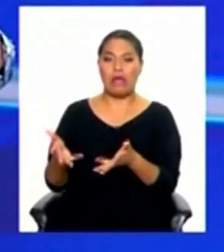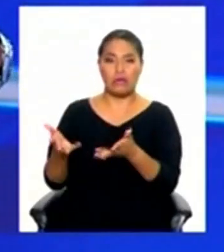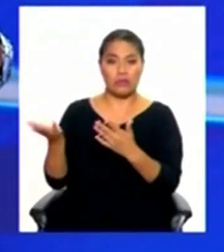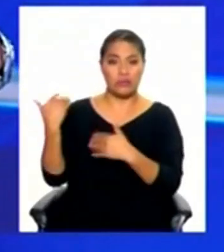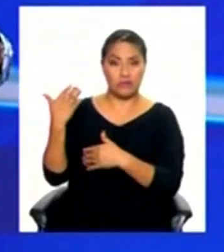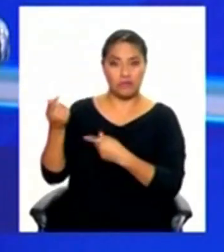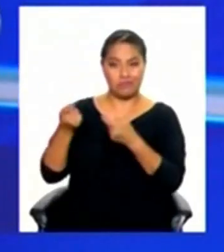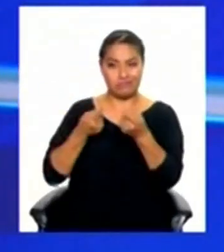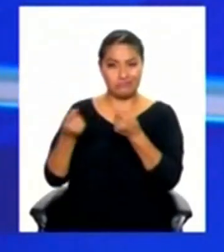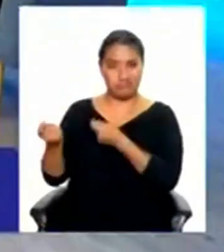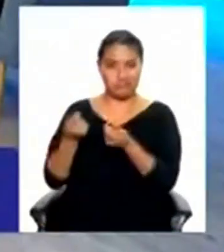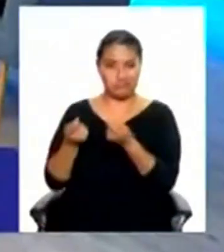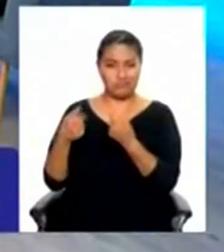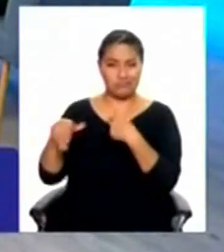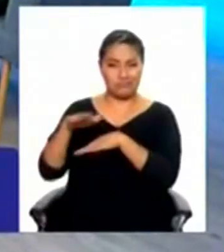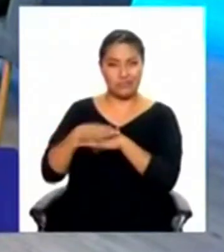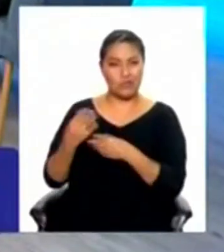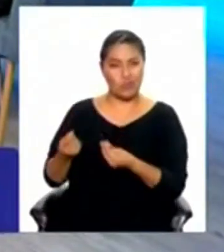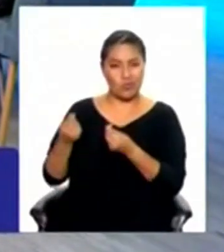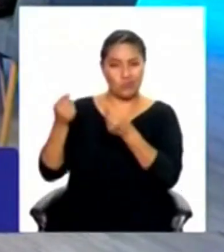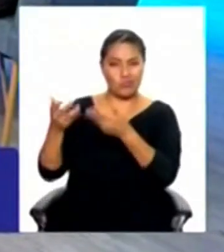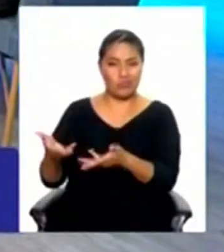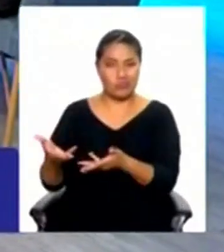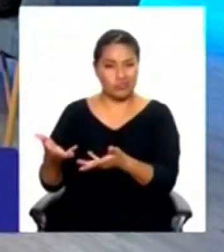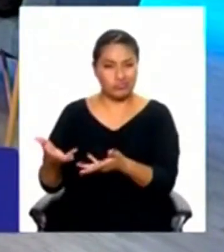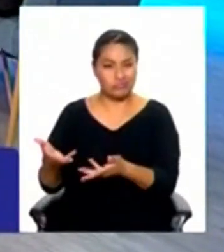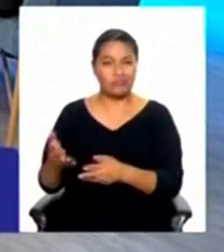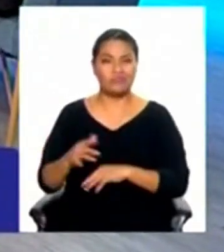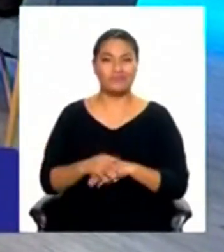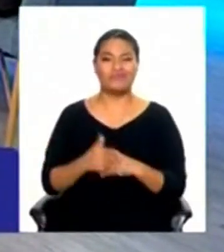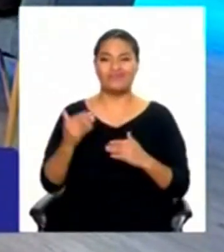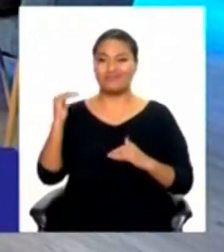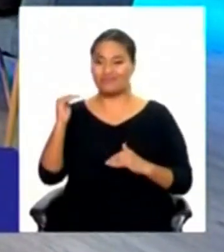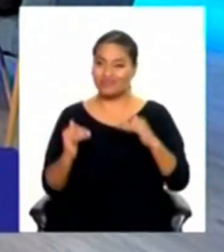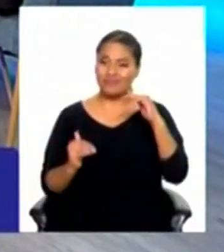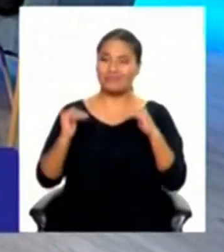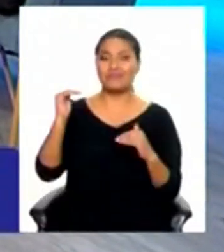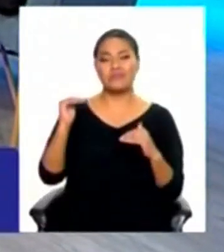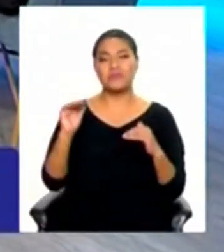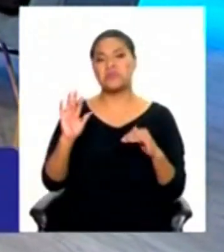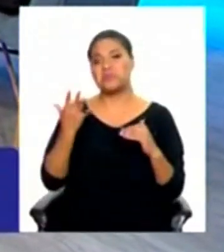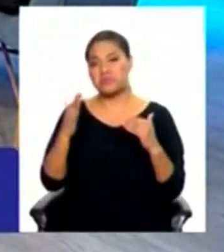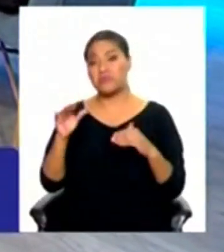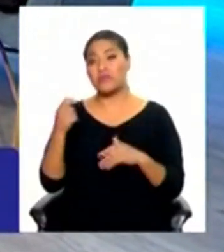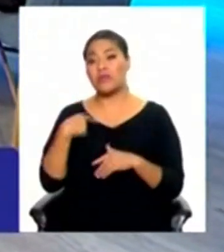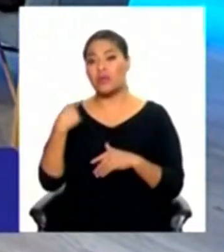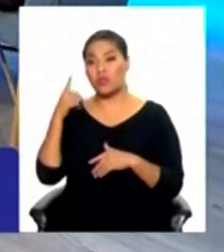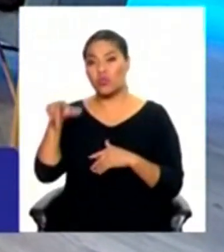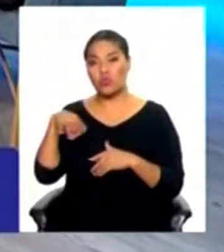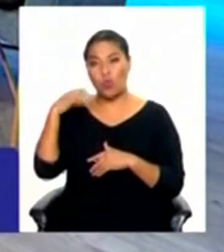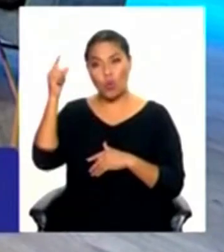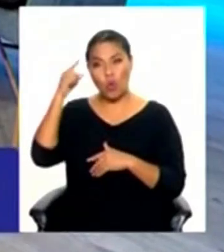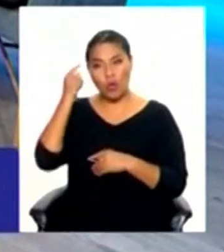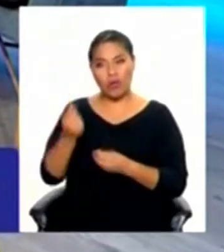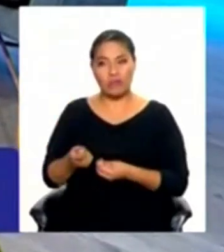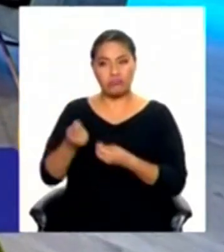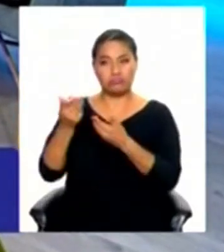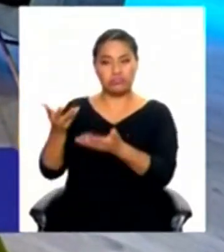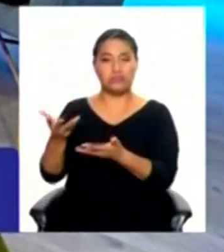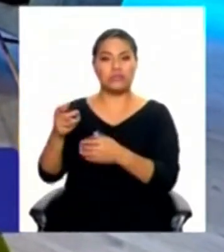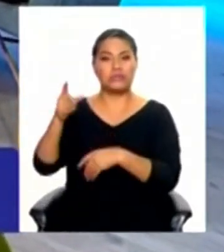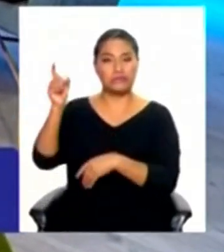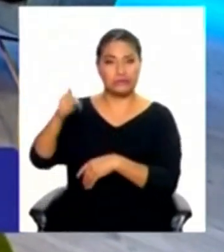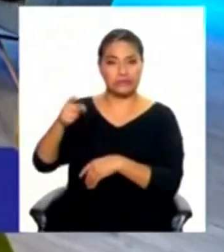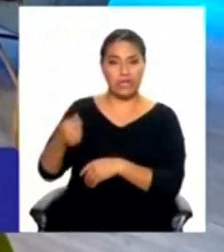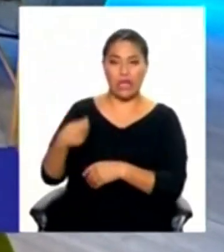gobierno que puede puede haber sido digamos alto entre comillas pero la verdad es que es igual el